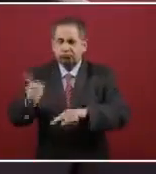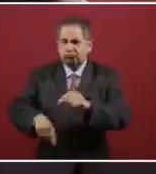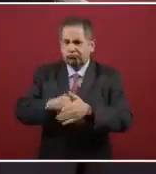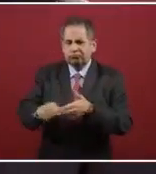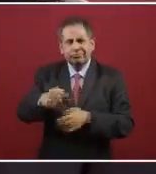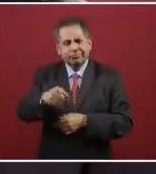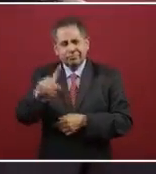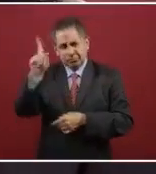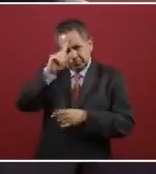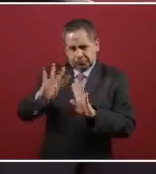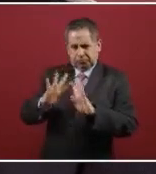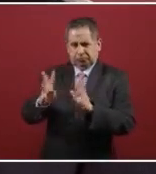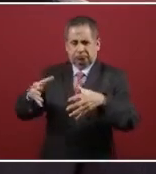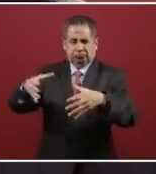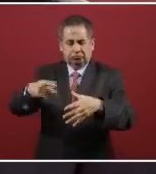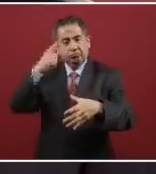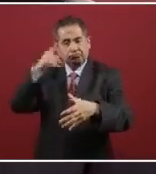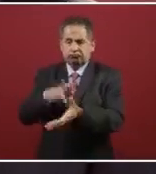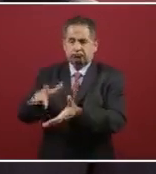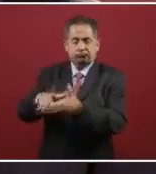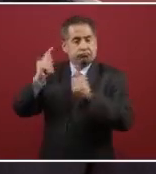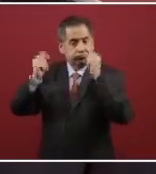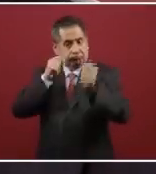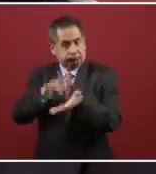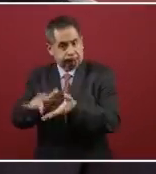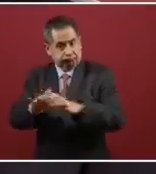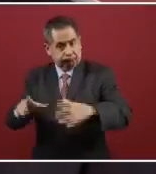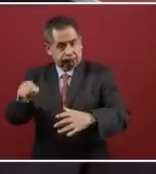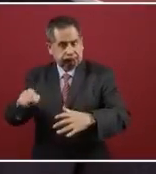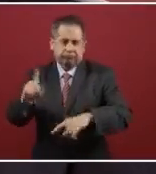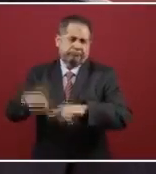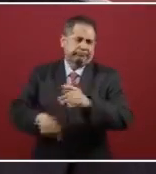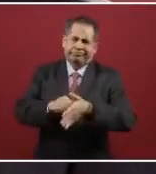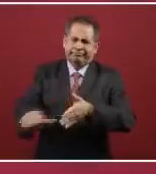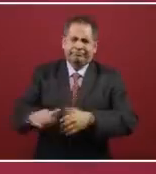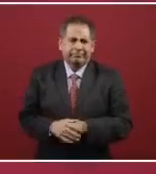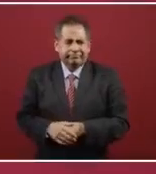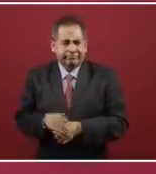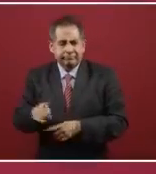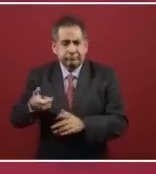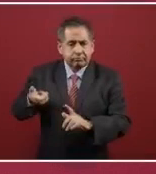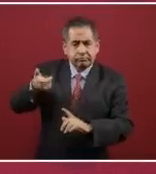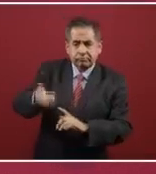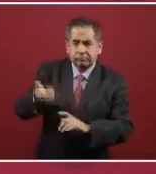el Consejo del Fomento al Turismo. Era un barril sin